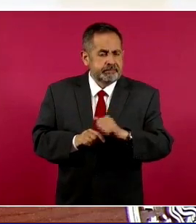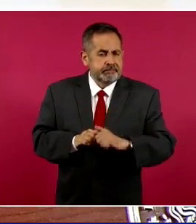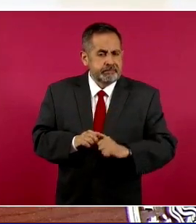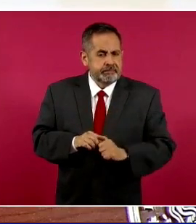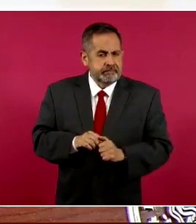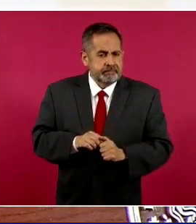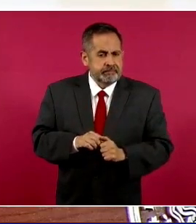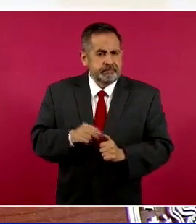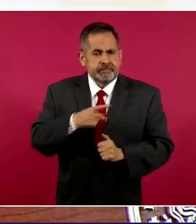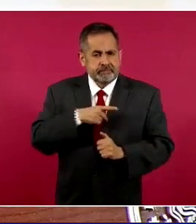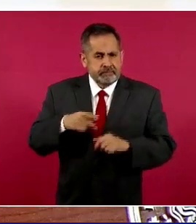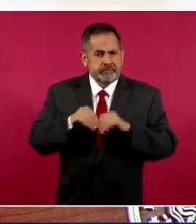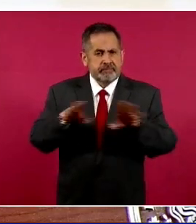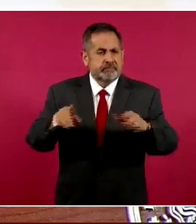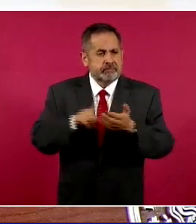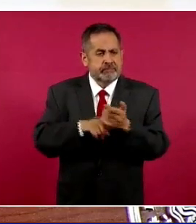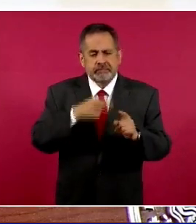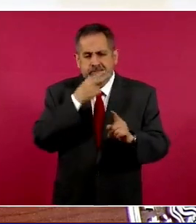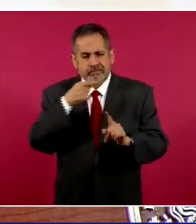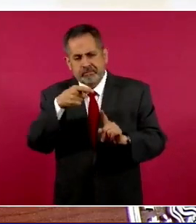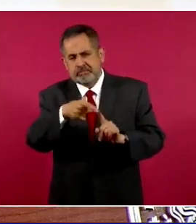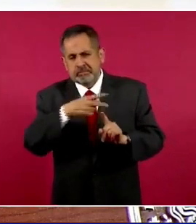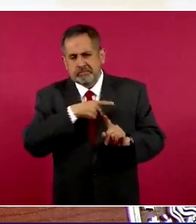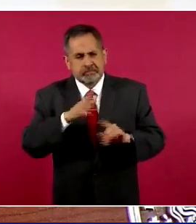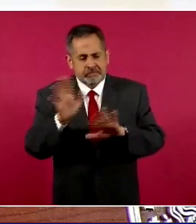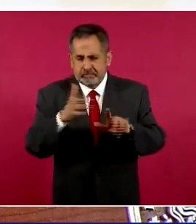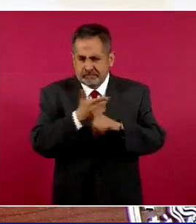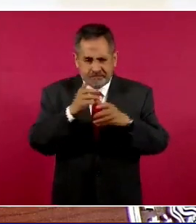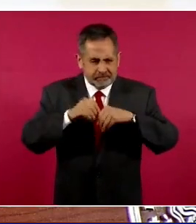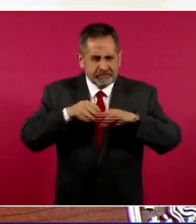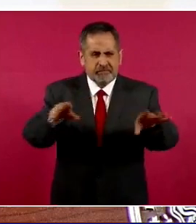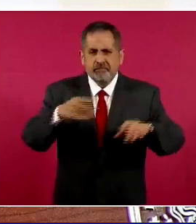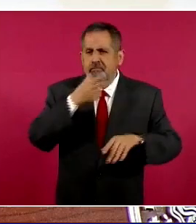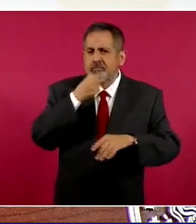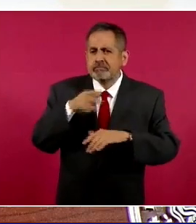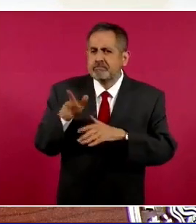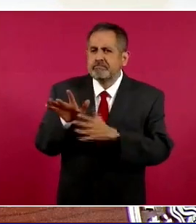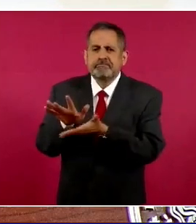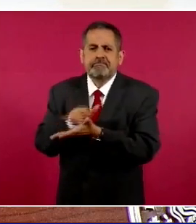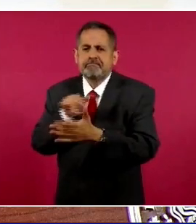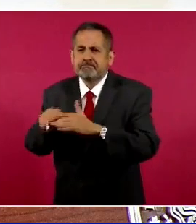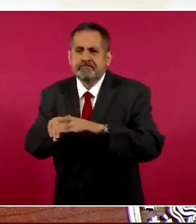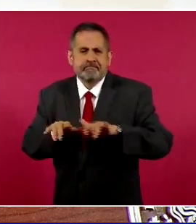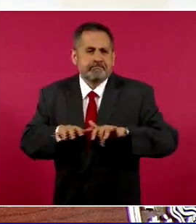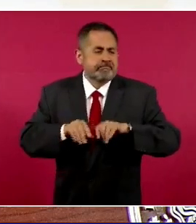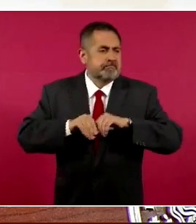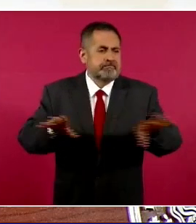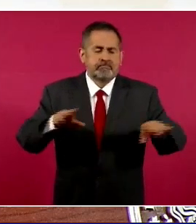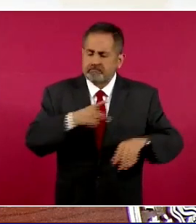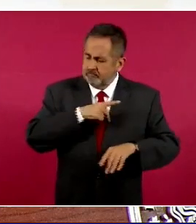que deben dejarlo libre, y México ofrece